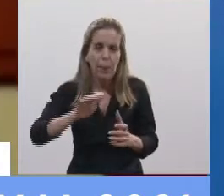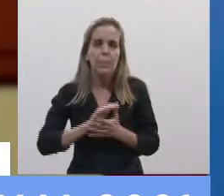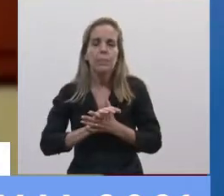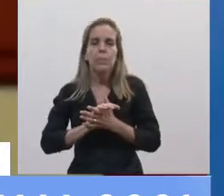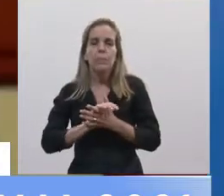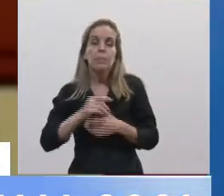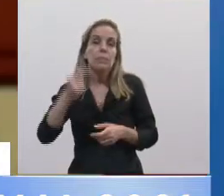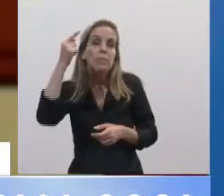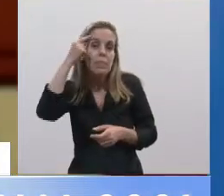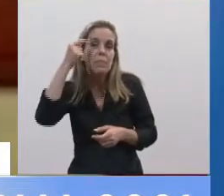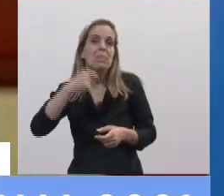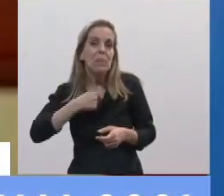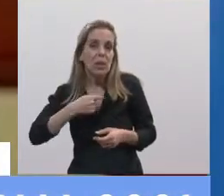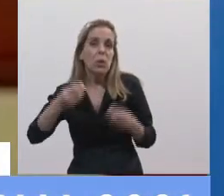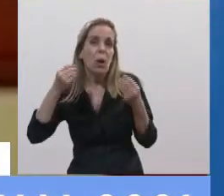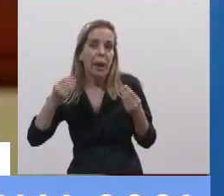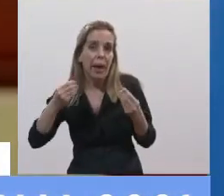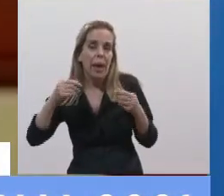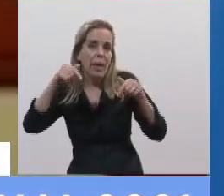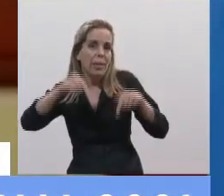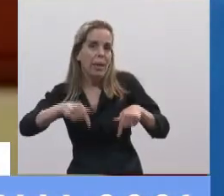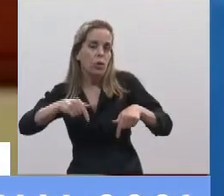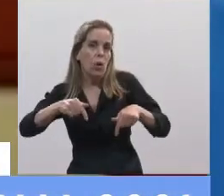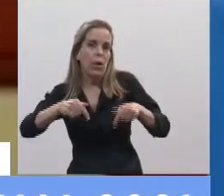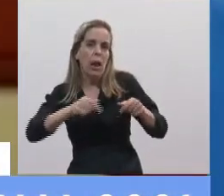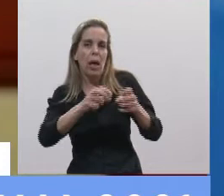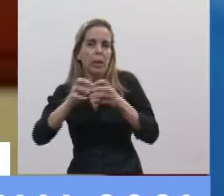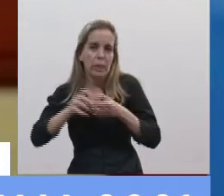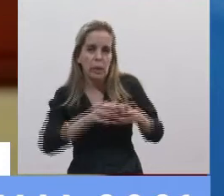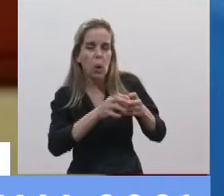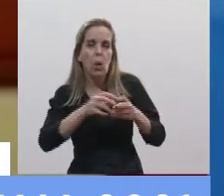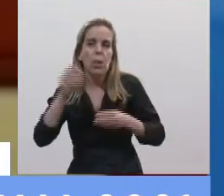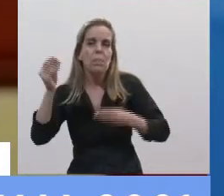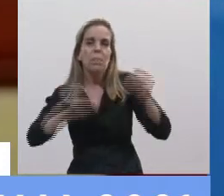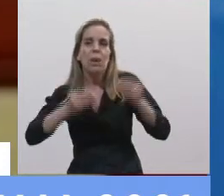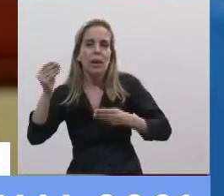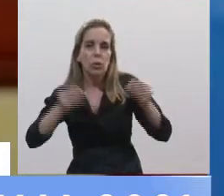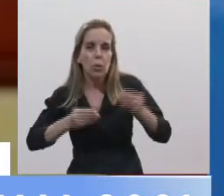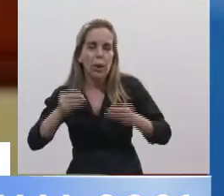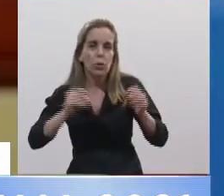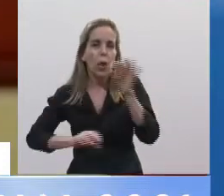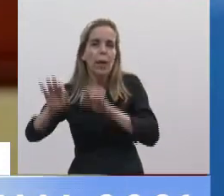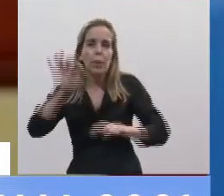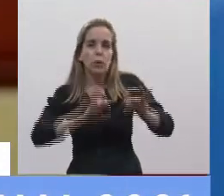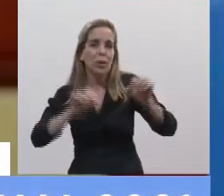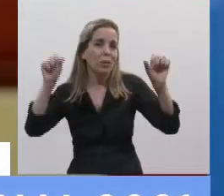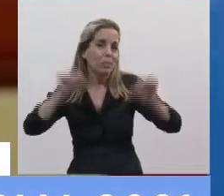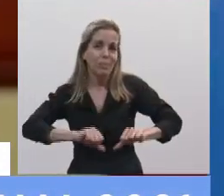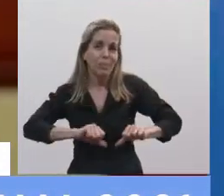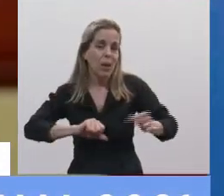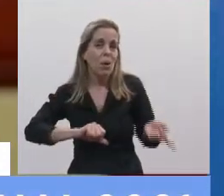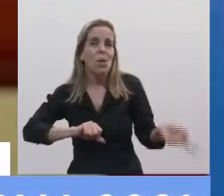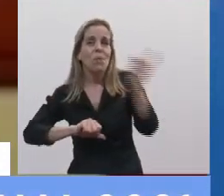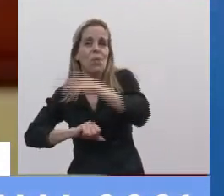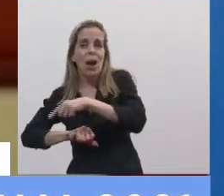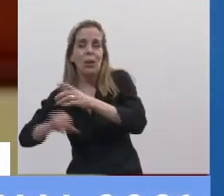Más, creo yo que la frustración de hoy, de este tema de que el proyecto vuelva a la Cámara